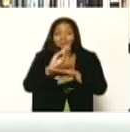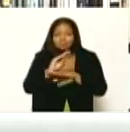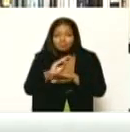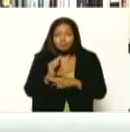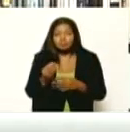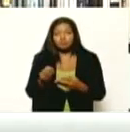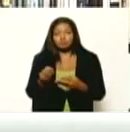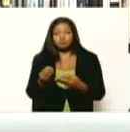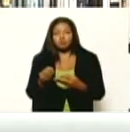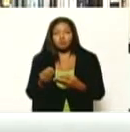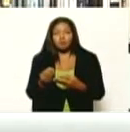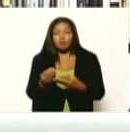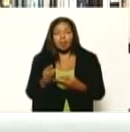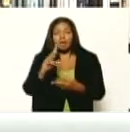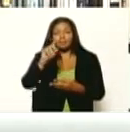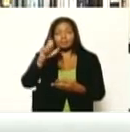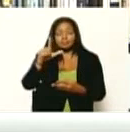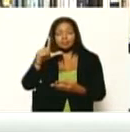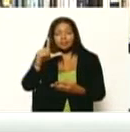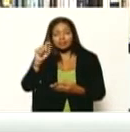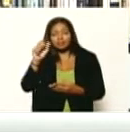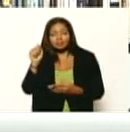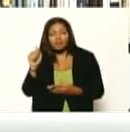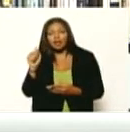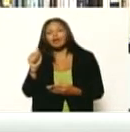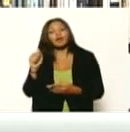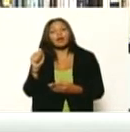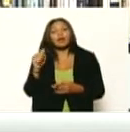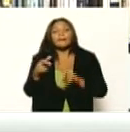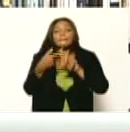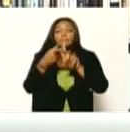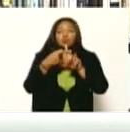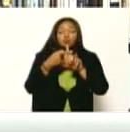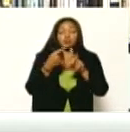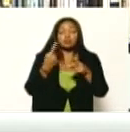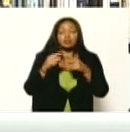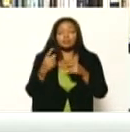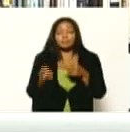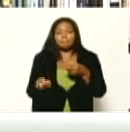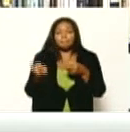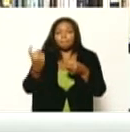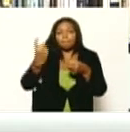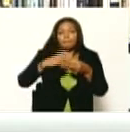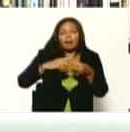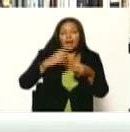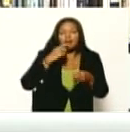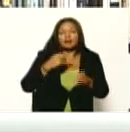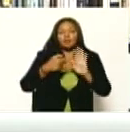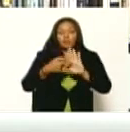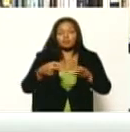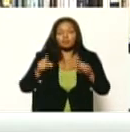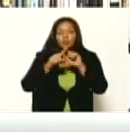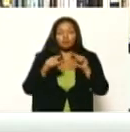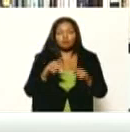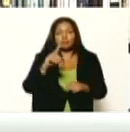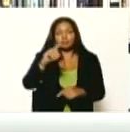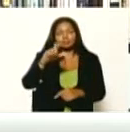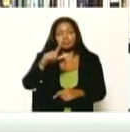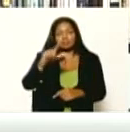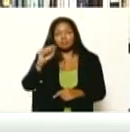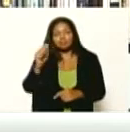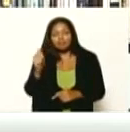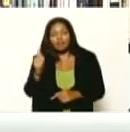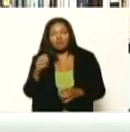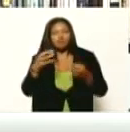la denominada variante Delta Plus del coronavirus tiene una mutación adicional a la que presenta la Delta